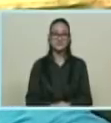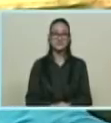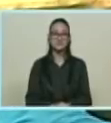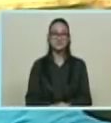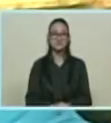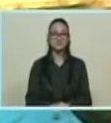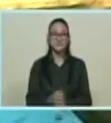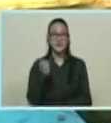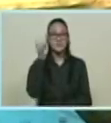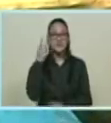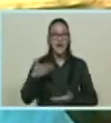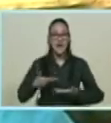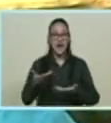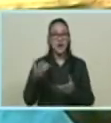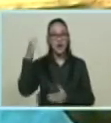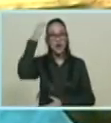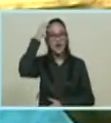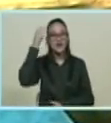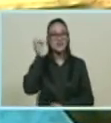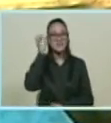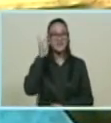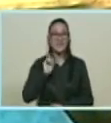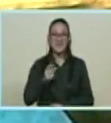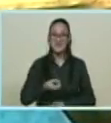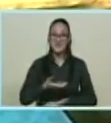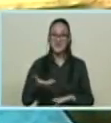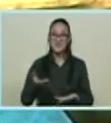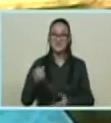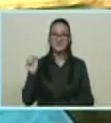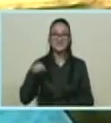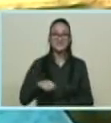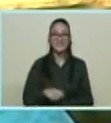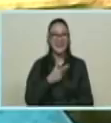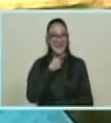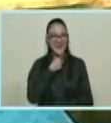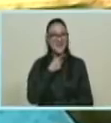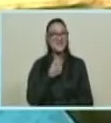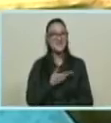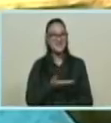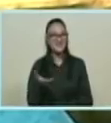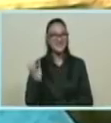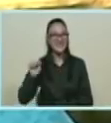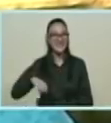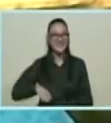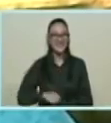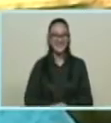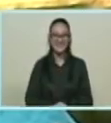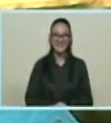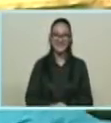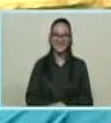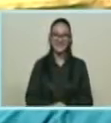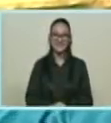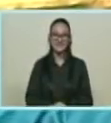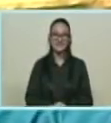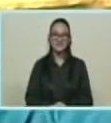Tenemos que inventar un regalo, ¿vale?, para los reyes. ¿Cómo les gusta el bochinche, no?